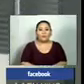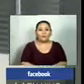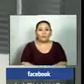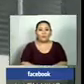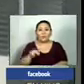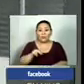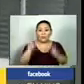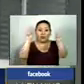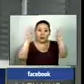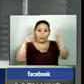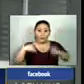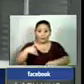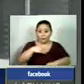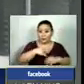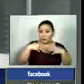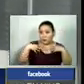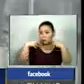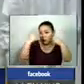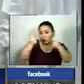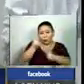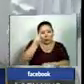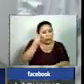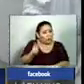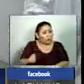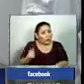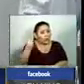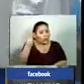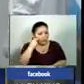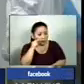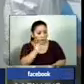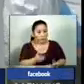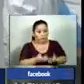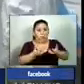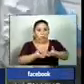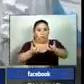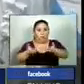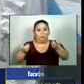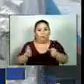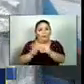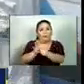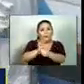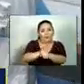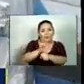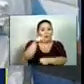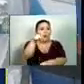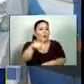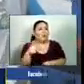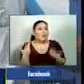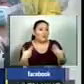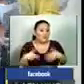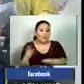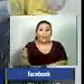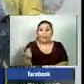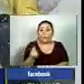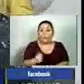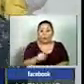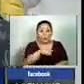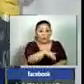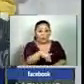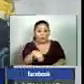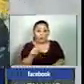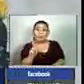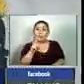El sistema de salud de El Salvador cada día atiende más casos de coronavirus COVID-19. Actualmente hay al menos 100 unidades de